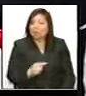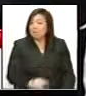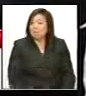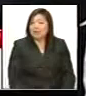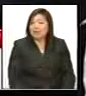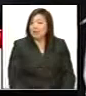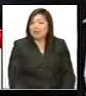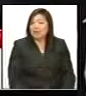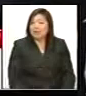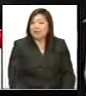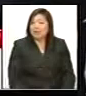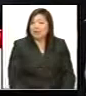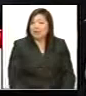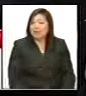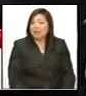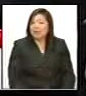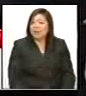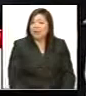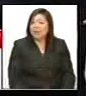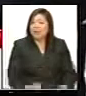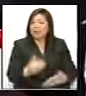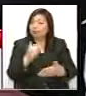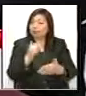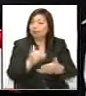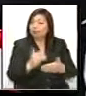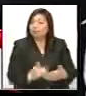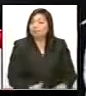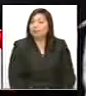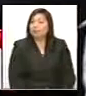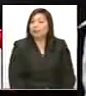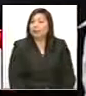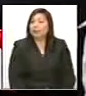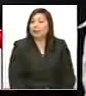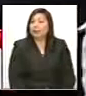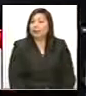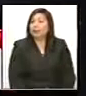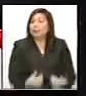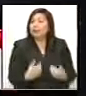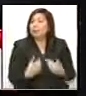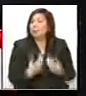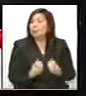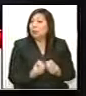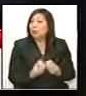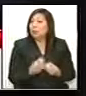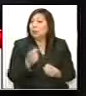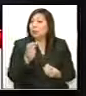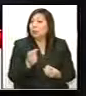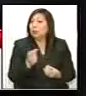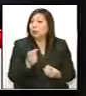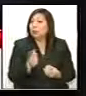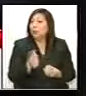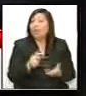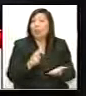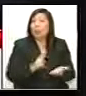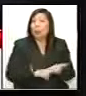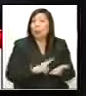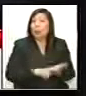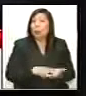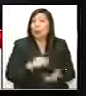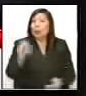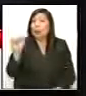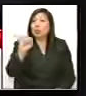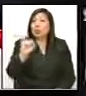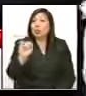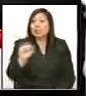obviamente, porque tienen que tener un requisito. El CIS en realidad tiene muy pocos venezolanos asegurados, solamente